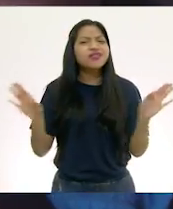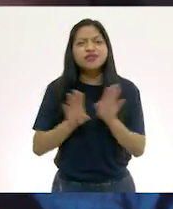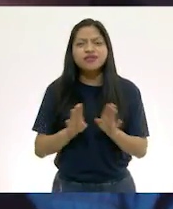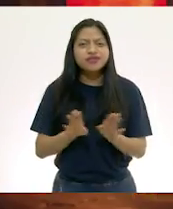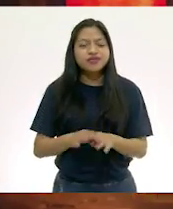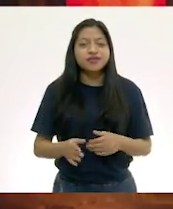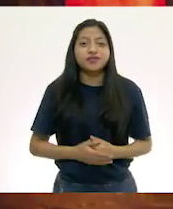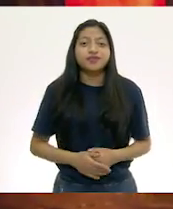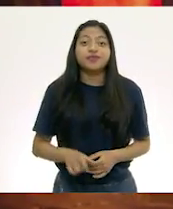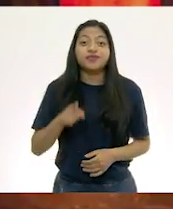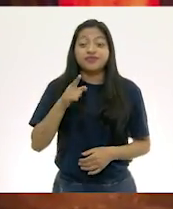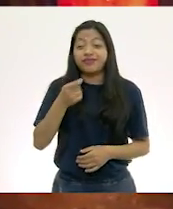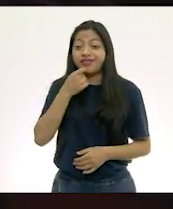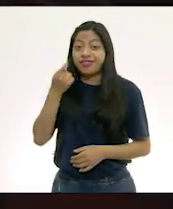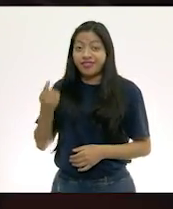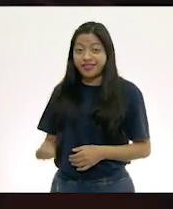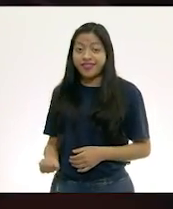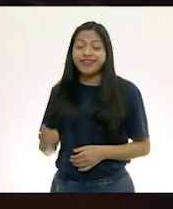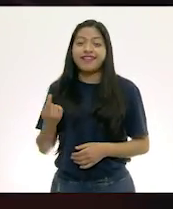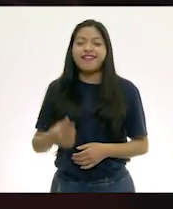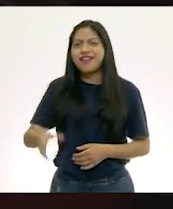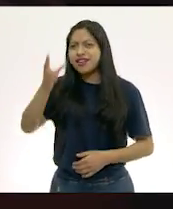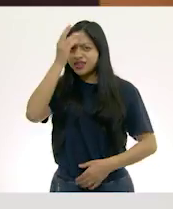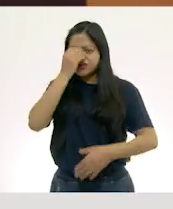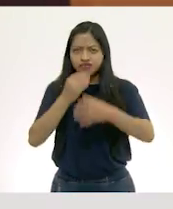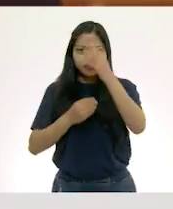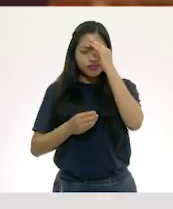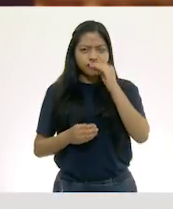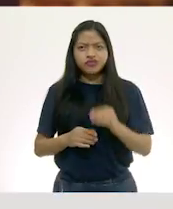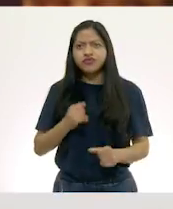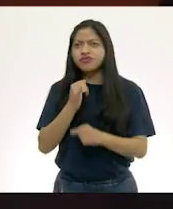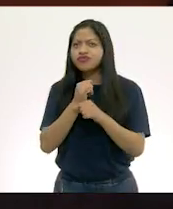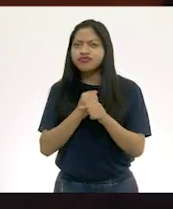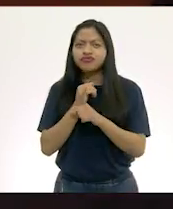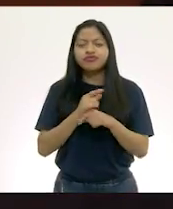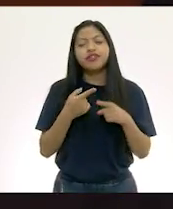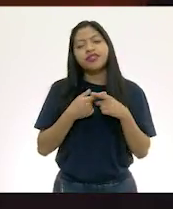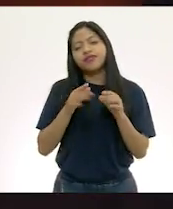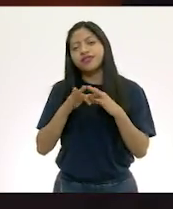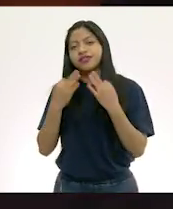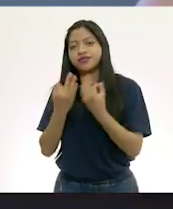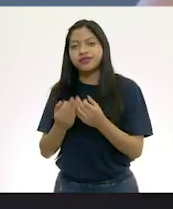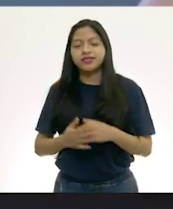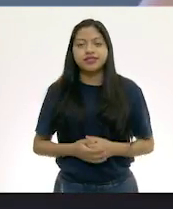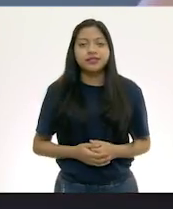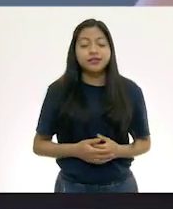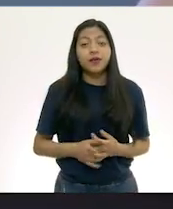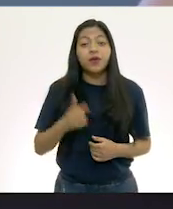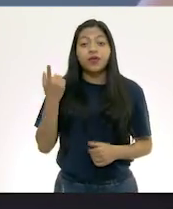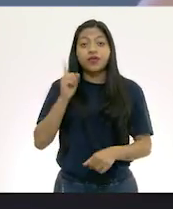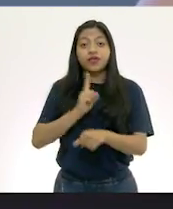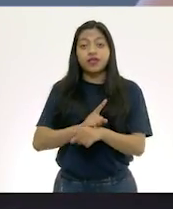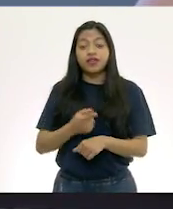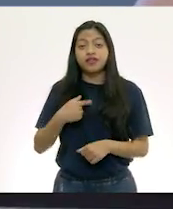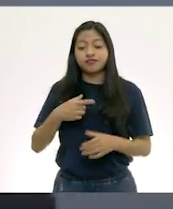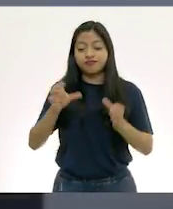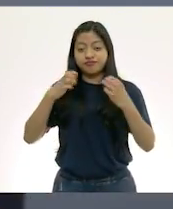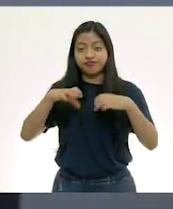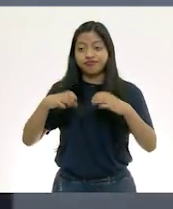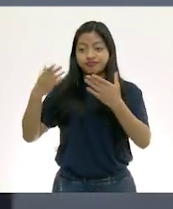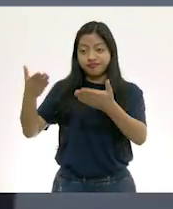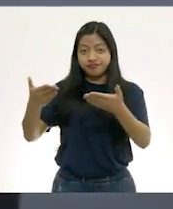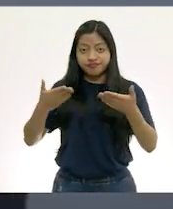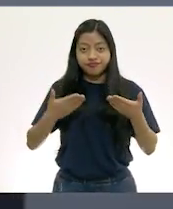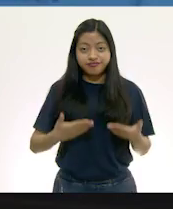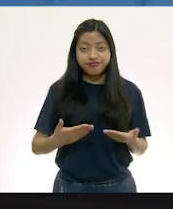dentro. Porque cuando eres niña aprendes a descubrir el mundo de diferentes maneras. Un día las computadoras